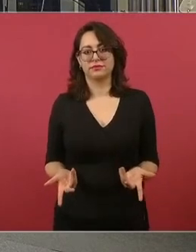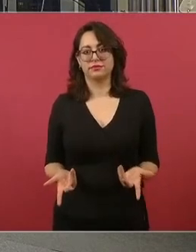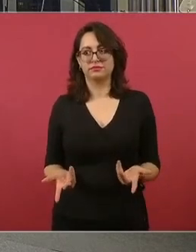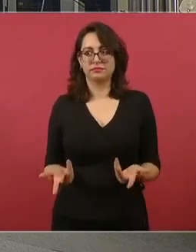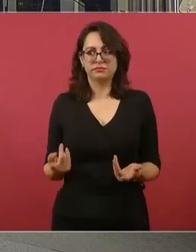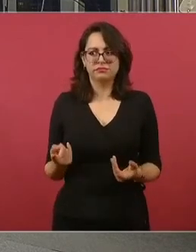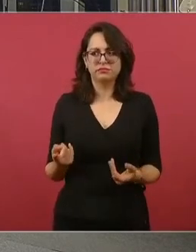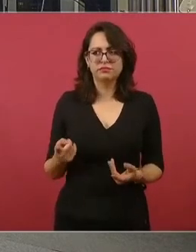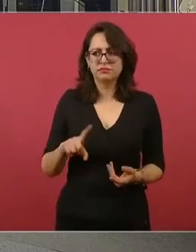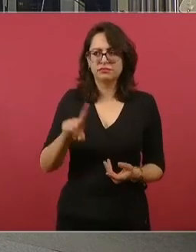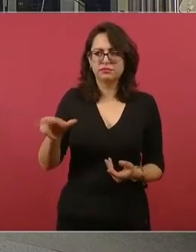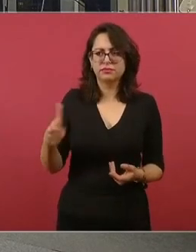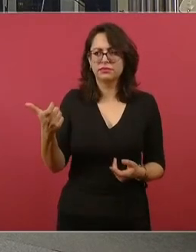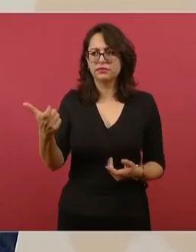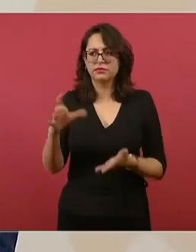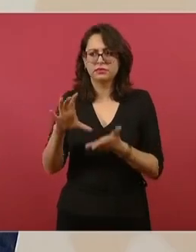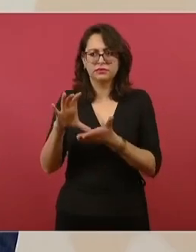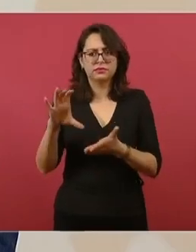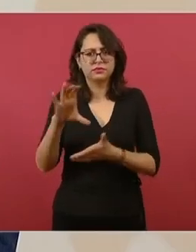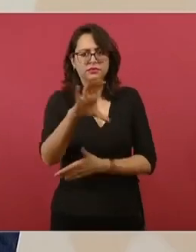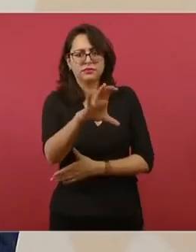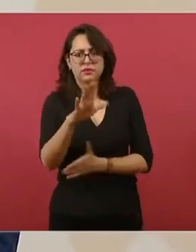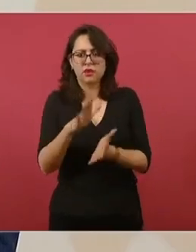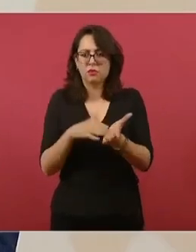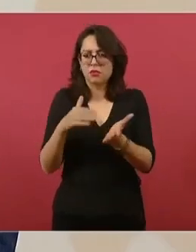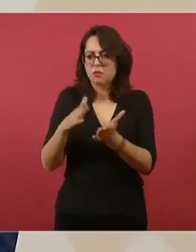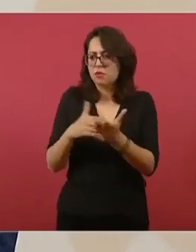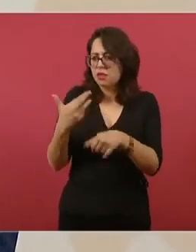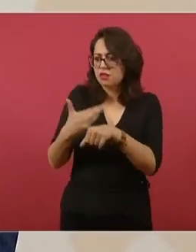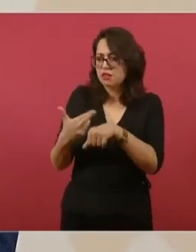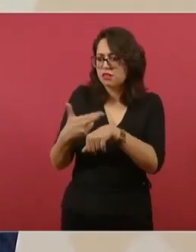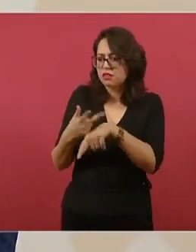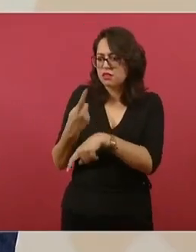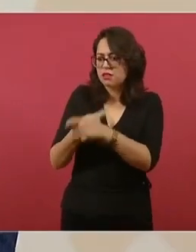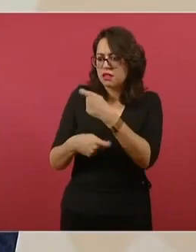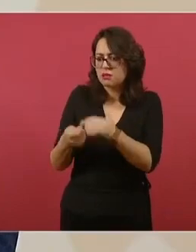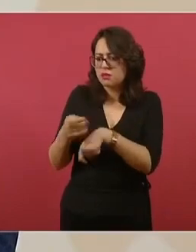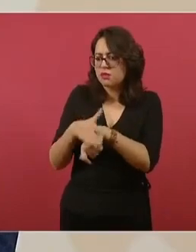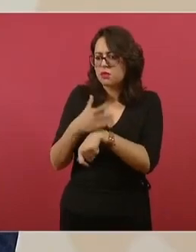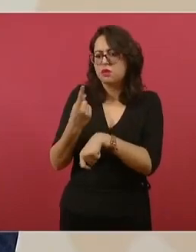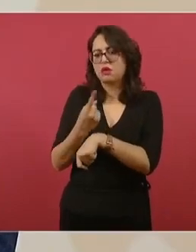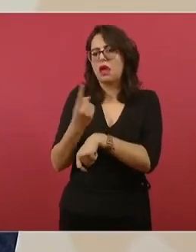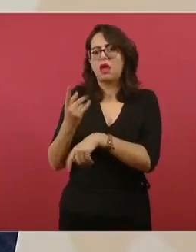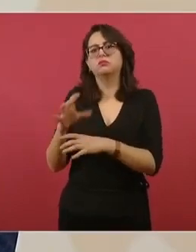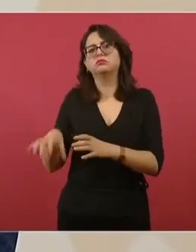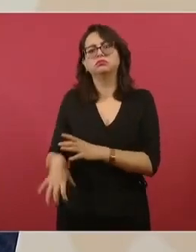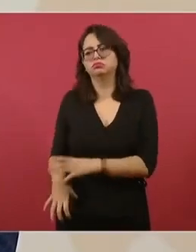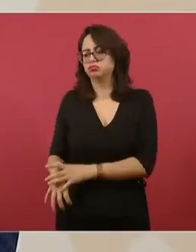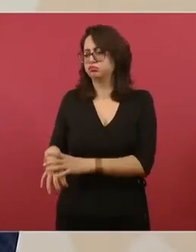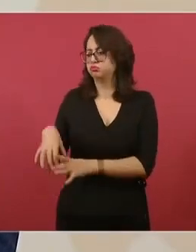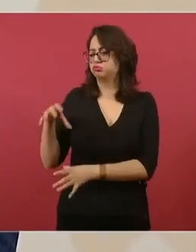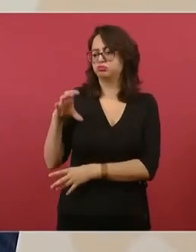a cambio de qué, no hay ningún papel, nada más fueron a sacar el dinero.